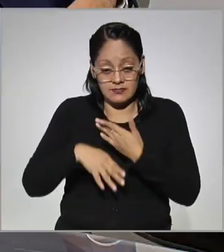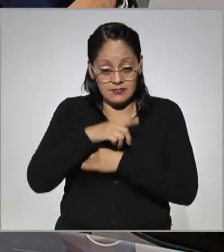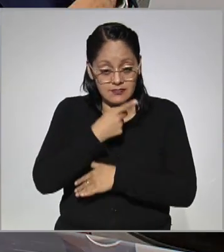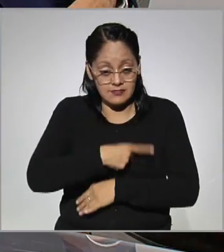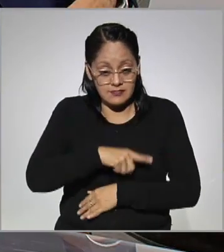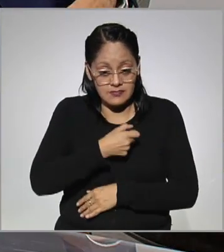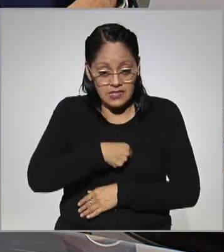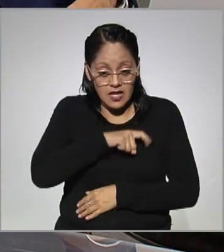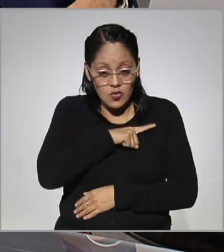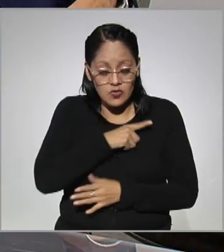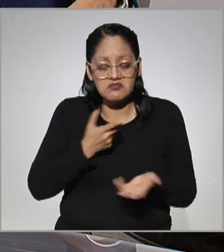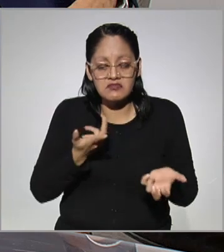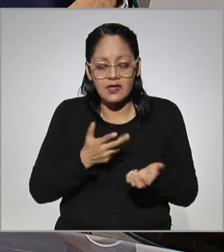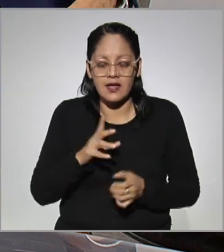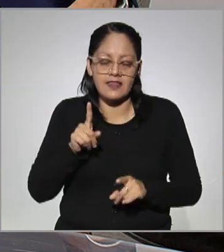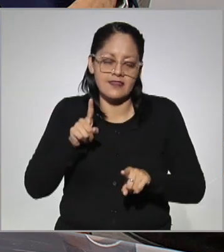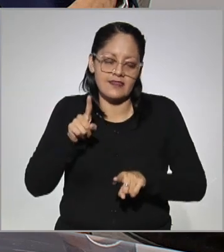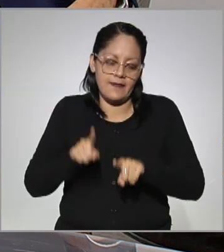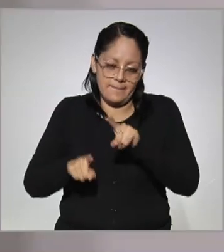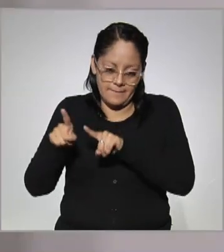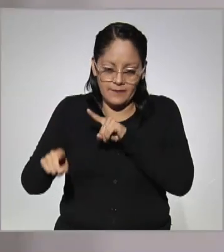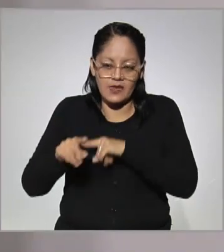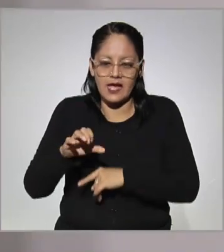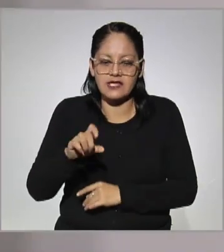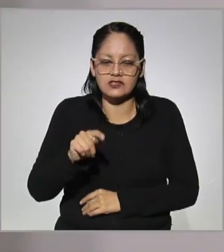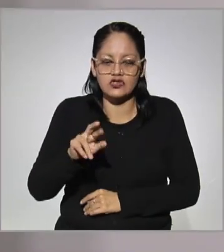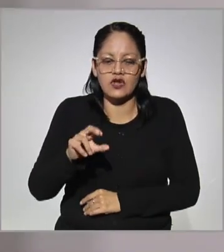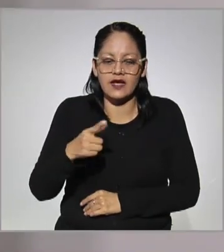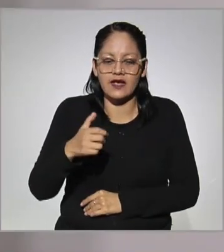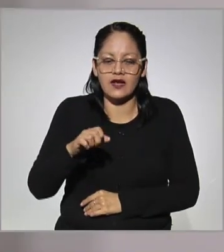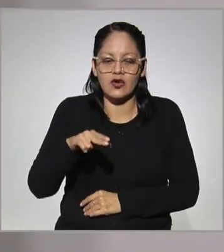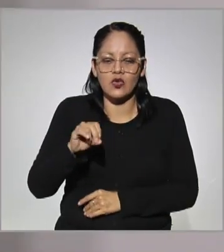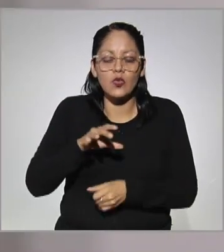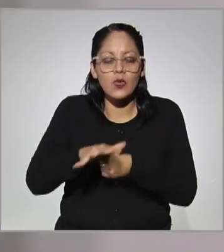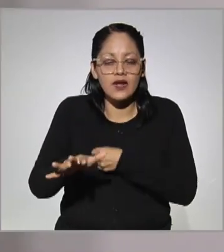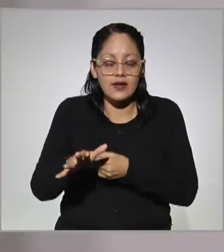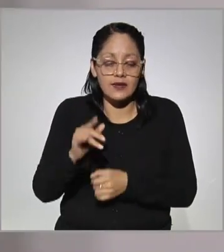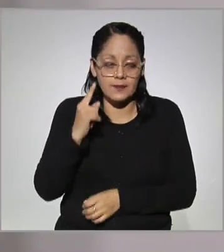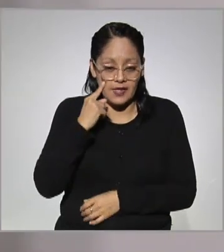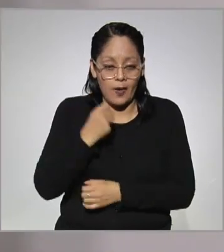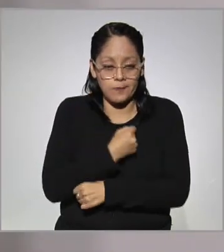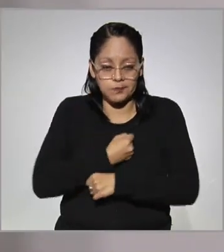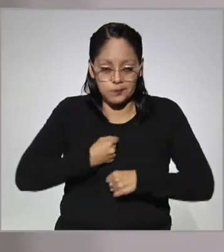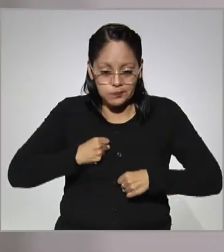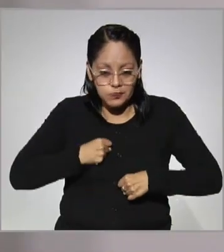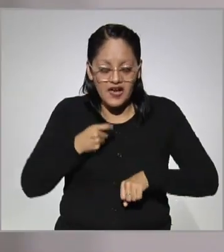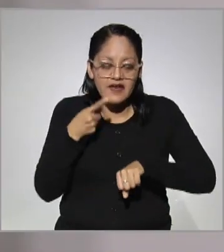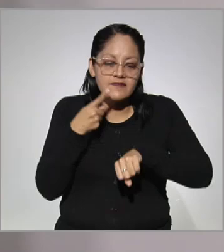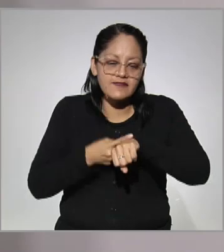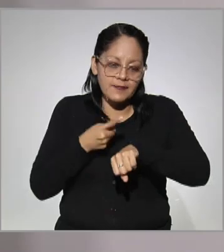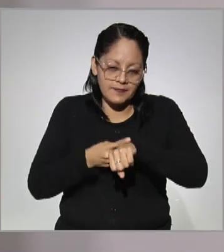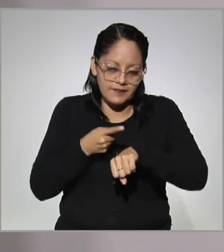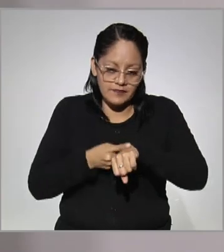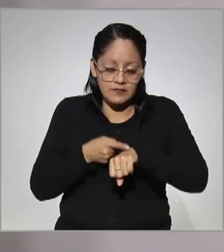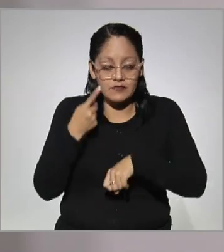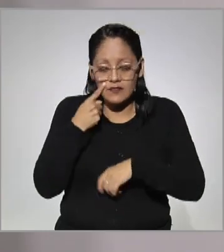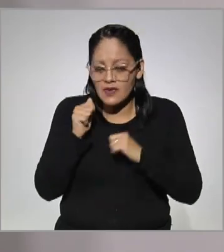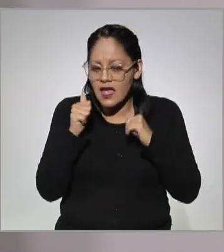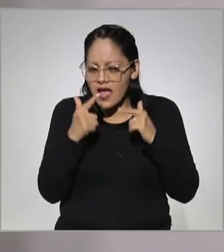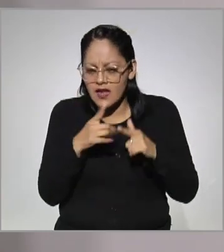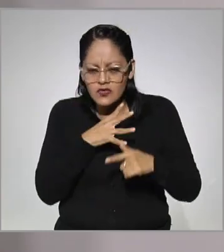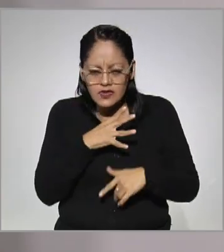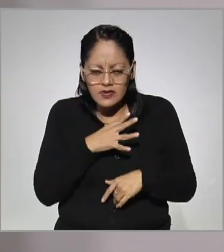Depende qué tipo de estrógeno también. Acuérdense ustedes que la obesidad es una enfermedad. Y la obesidad, si algo tiene, es de que entre muchas